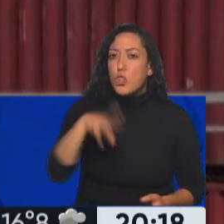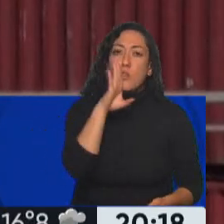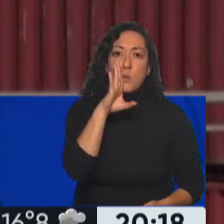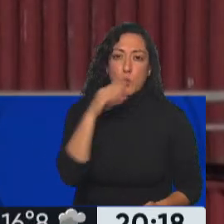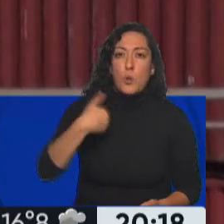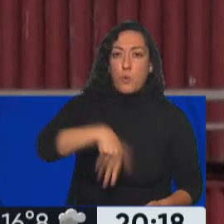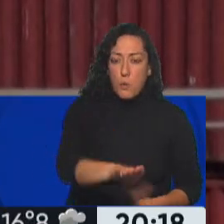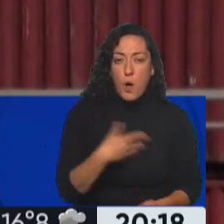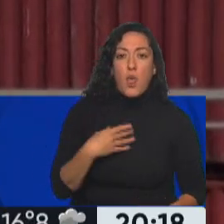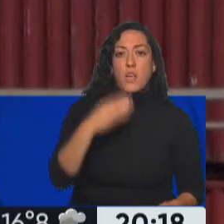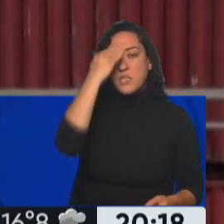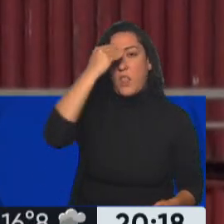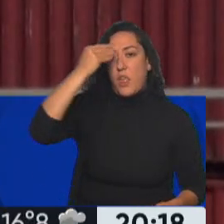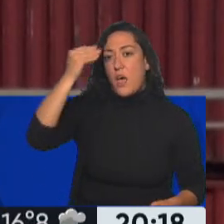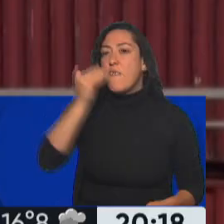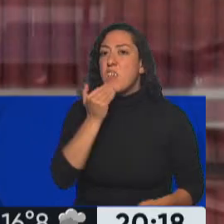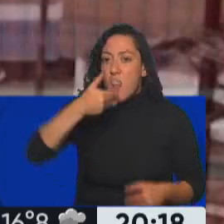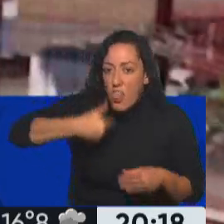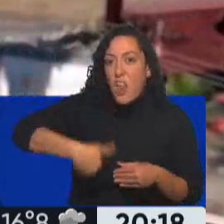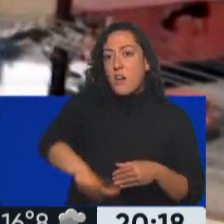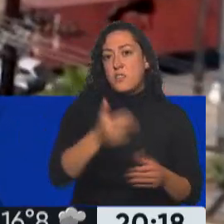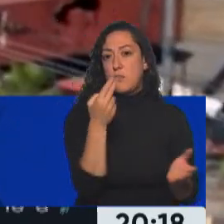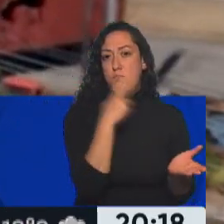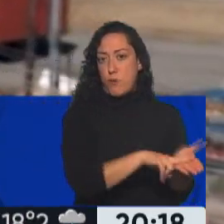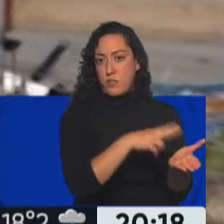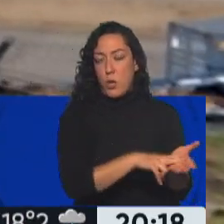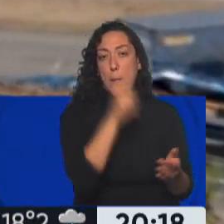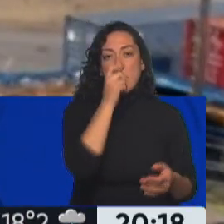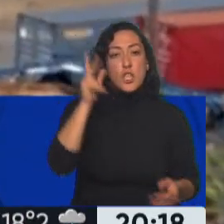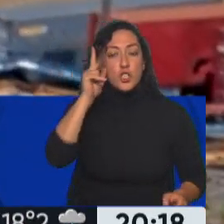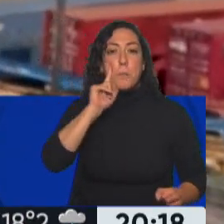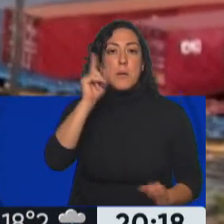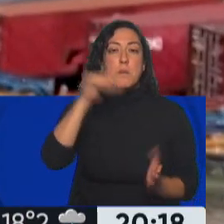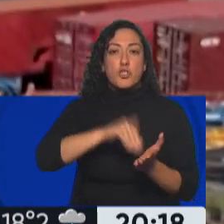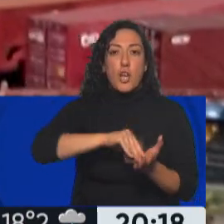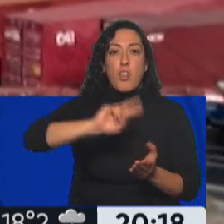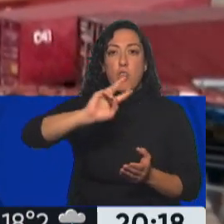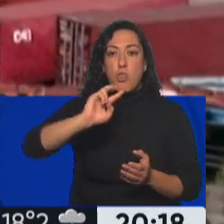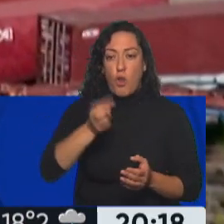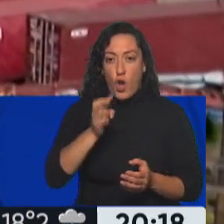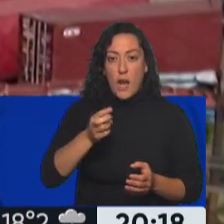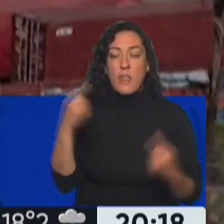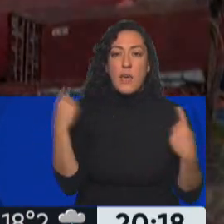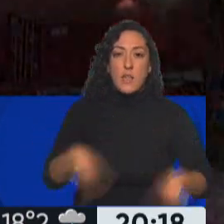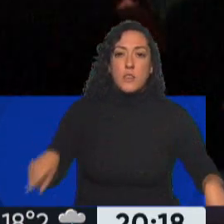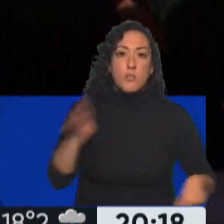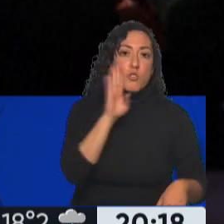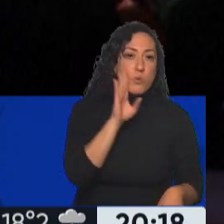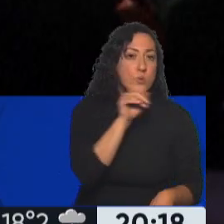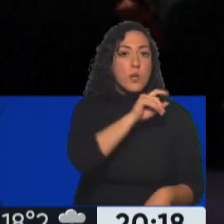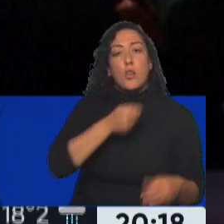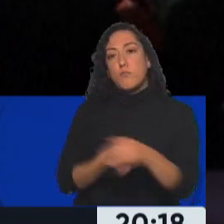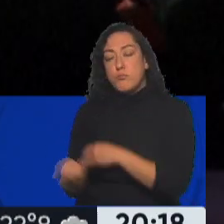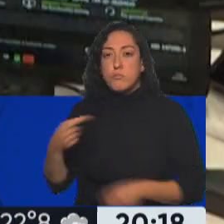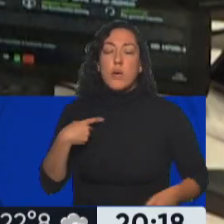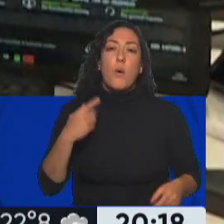Unidos desde el 15 de abril, alcanzando los 28.000 millones de dólares en productos norteamericanos. Estos